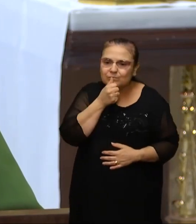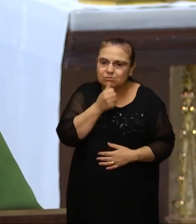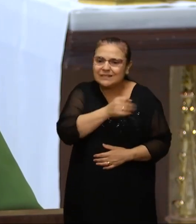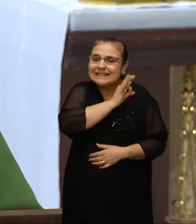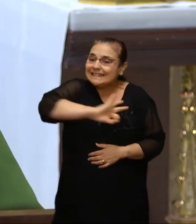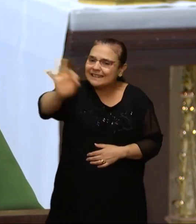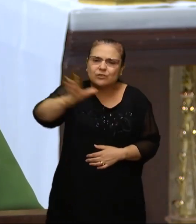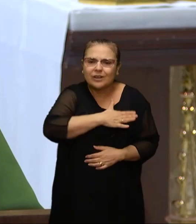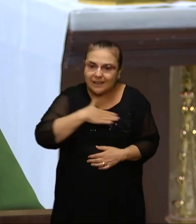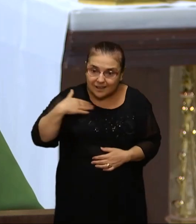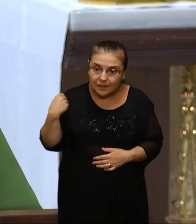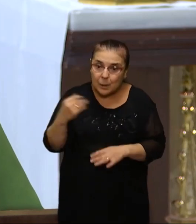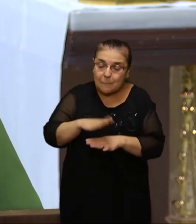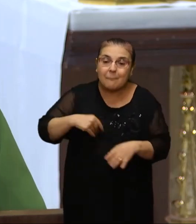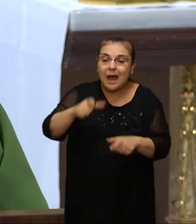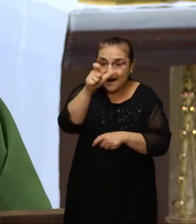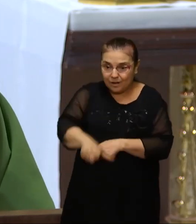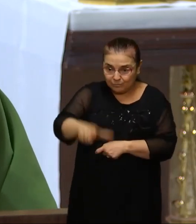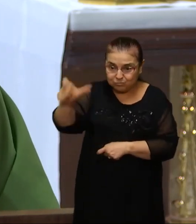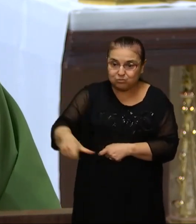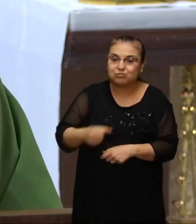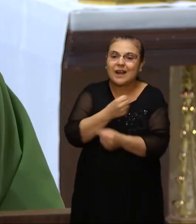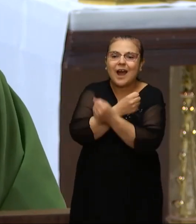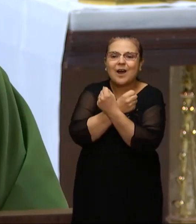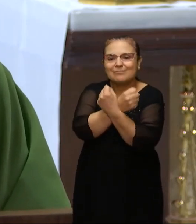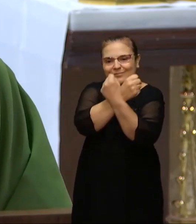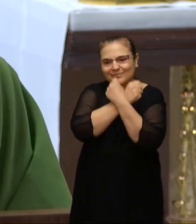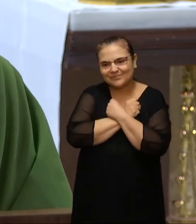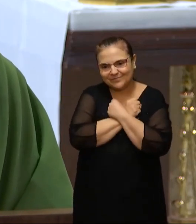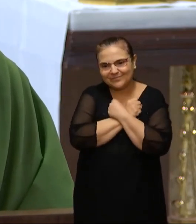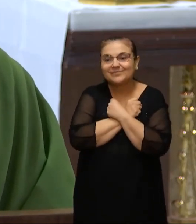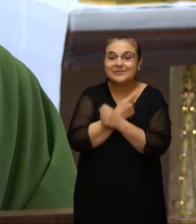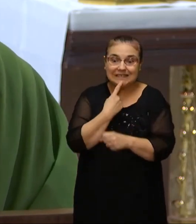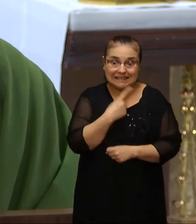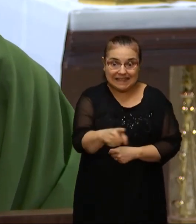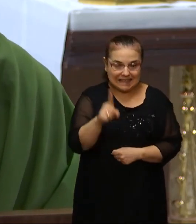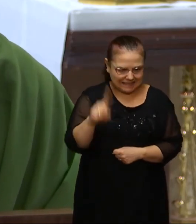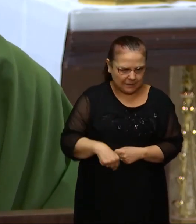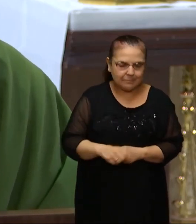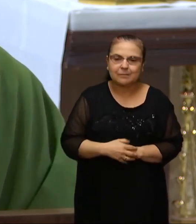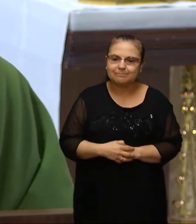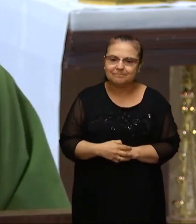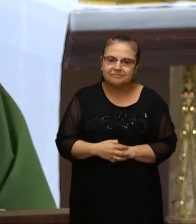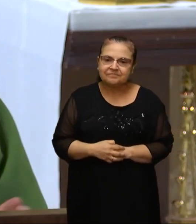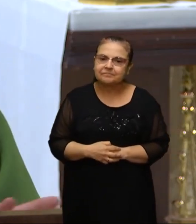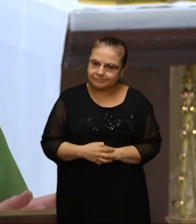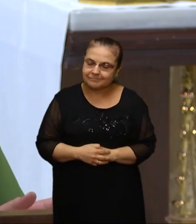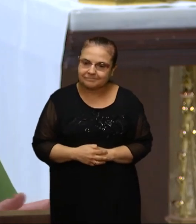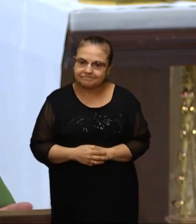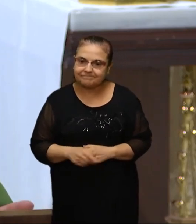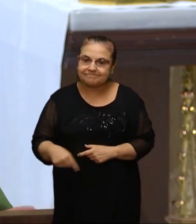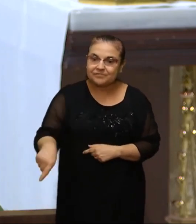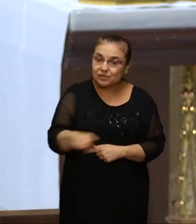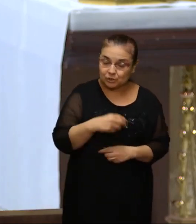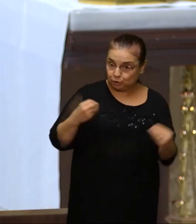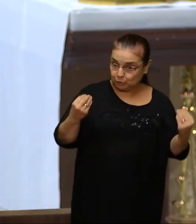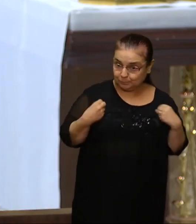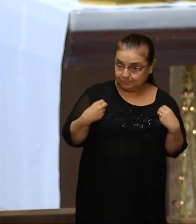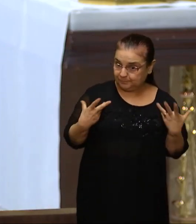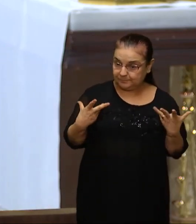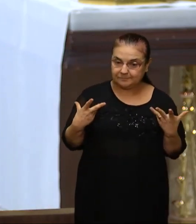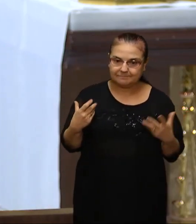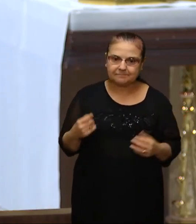quiere para la humanidad de ese amor que Dios nos tiene y nos dice también pues unas expresiones que nosotros